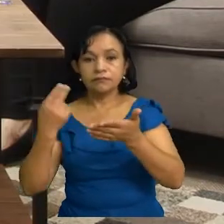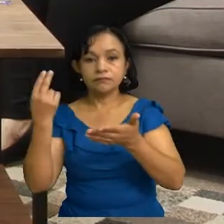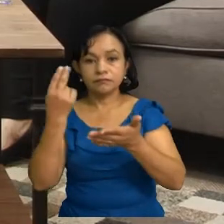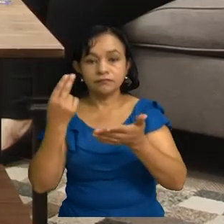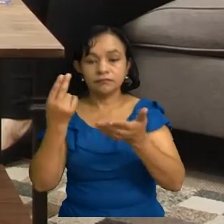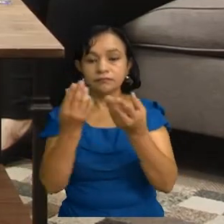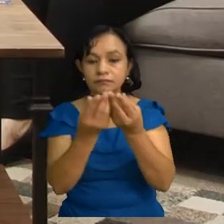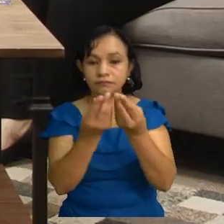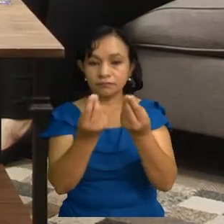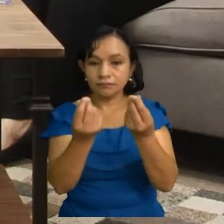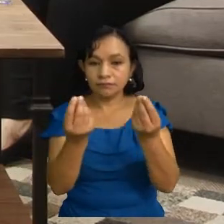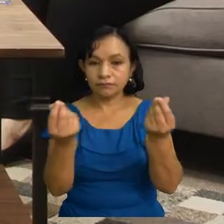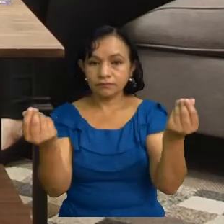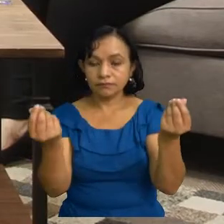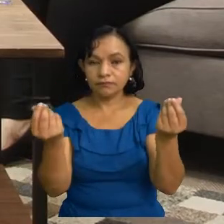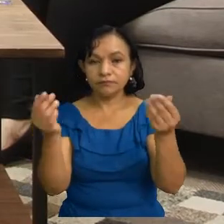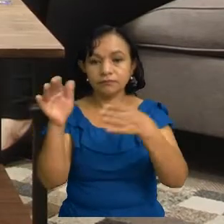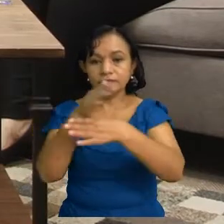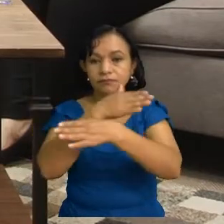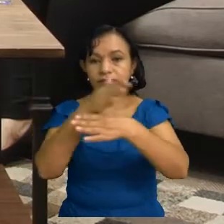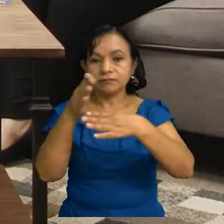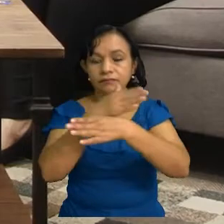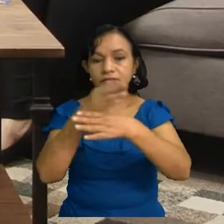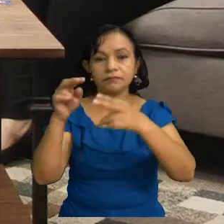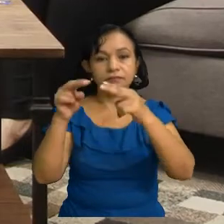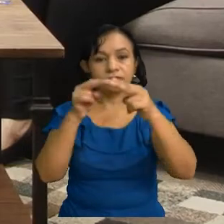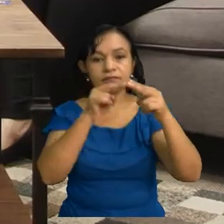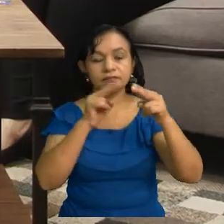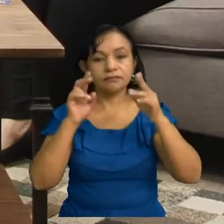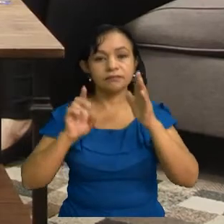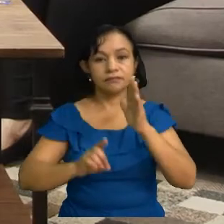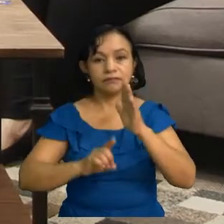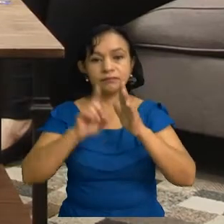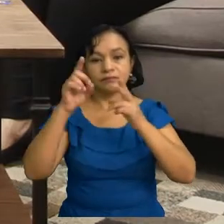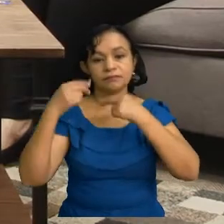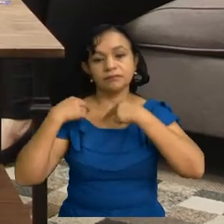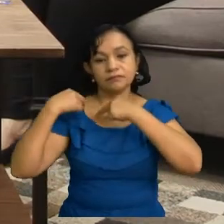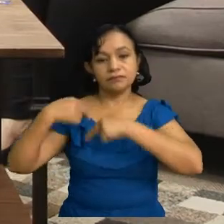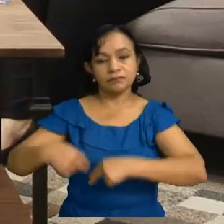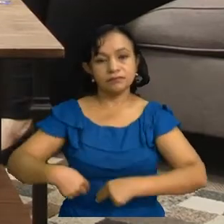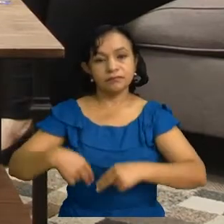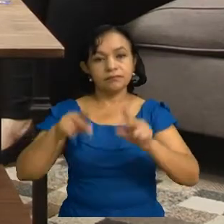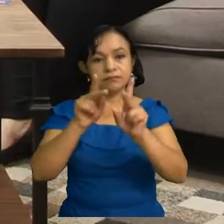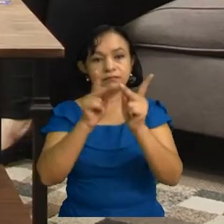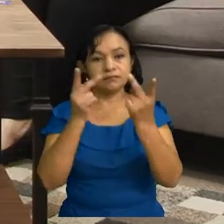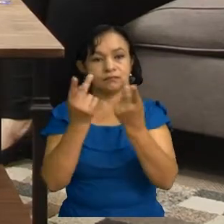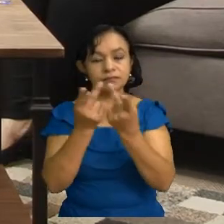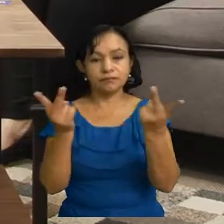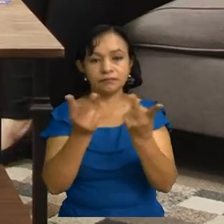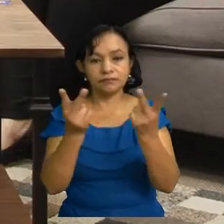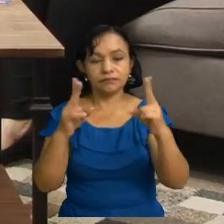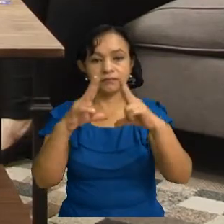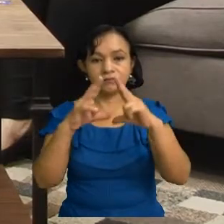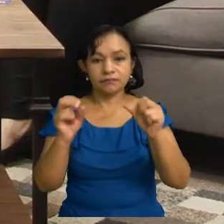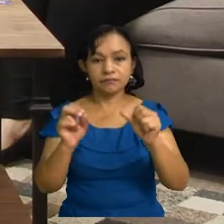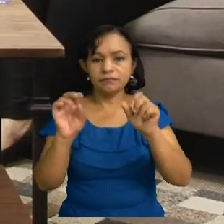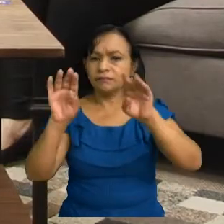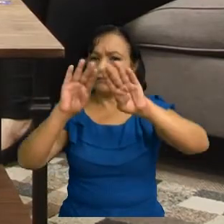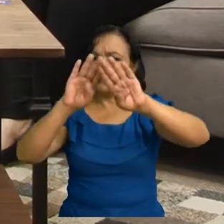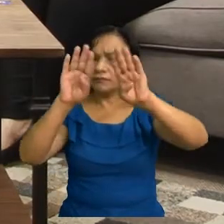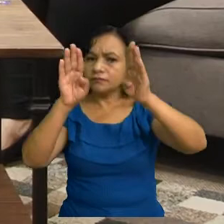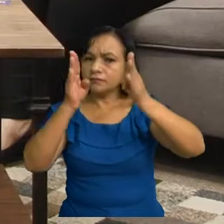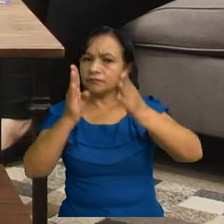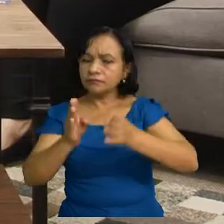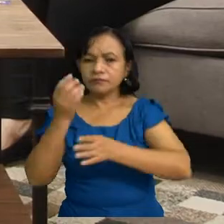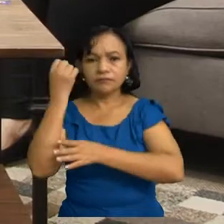madre naturaleza en los recursos en armonía con el desarrollo humano de nuestro pueblo entender un poquito compañera indiana algún ciclo de trabajo que